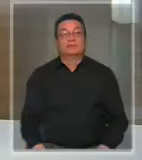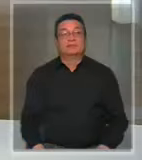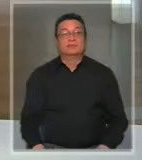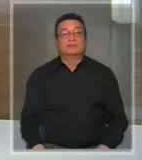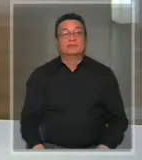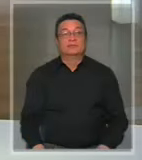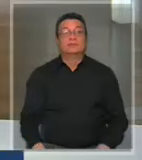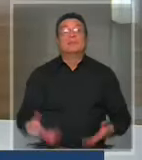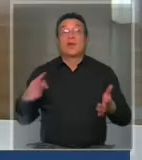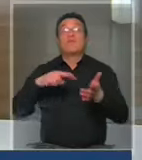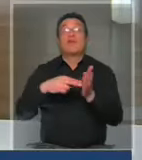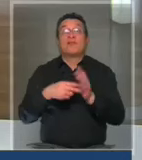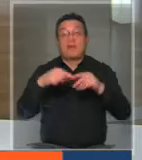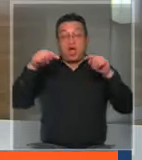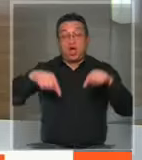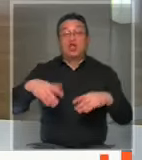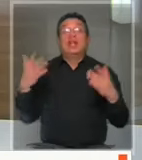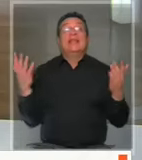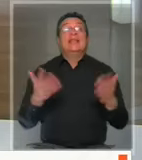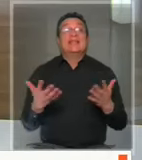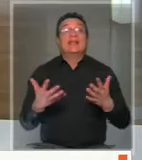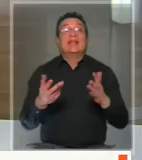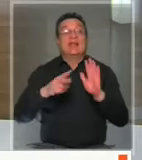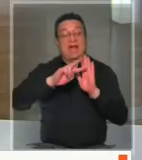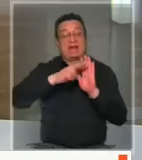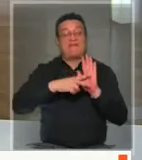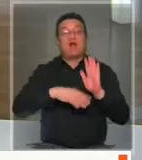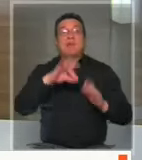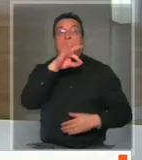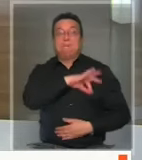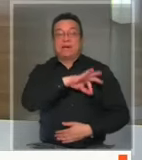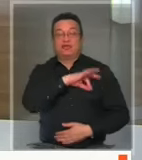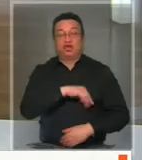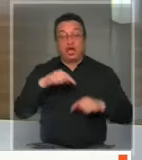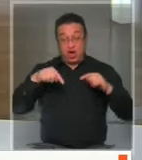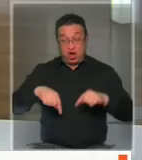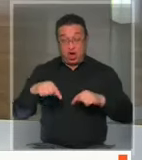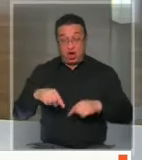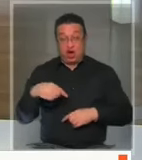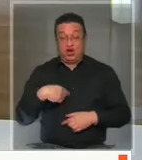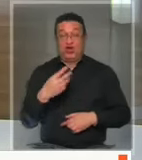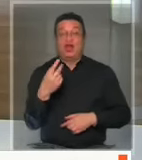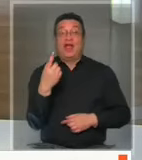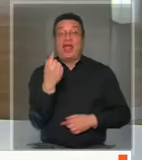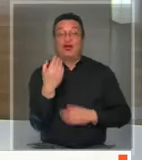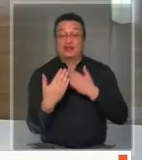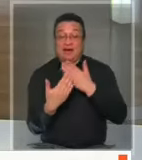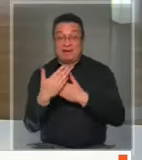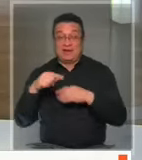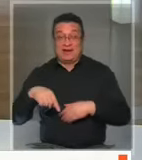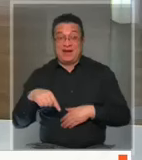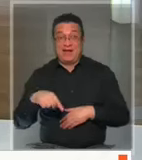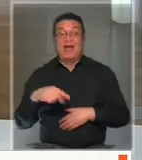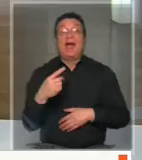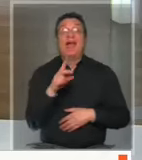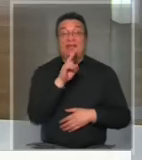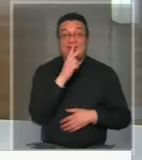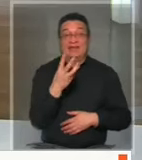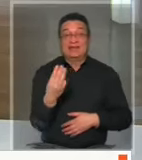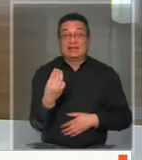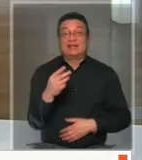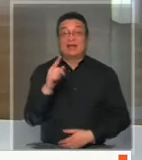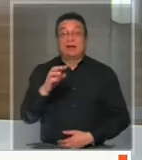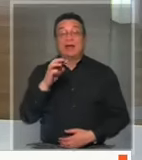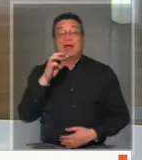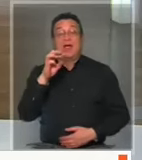Y la polémica del día tiene que ver con la reforma de pensiones. En Mesa Central, la presidenta del Partido Socialista, Paulina Bogdanovich, aseguró que